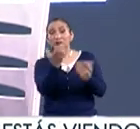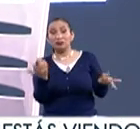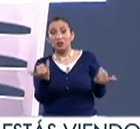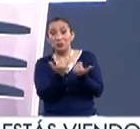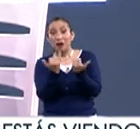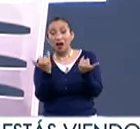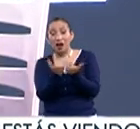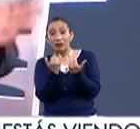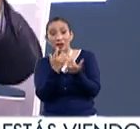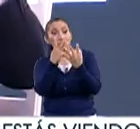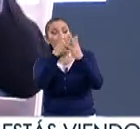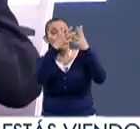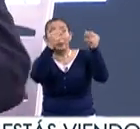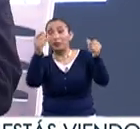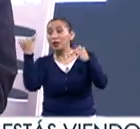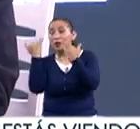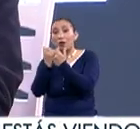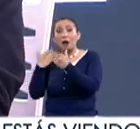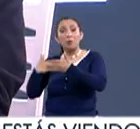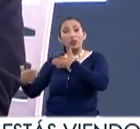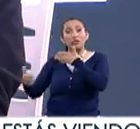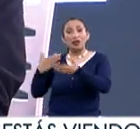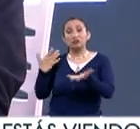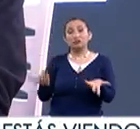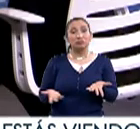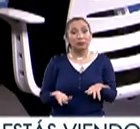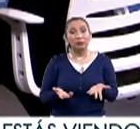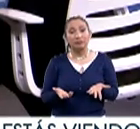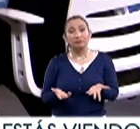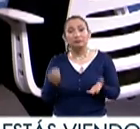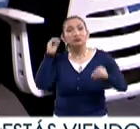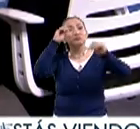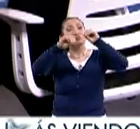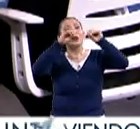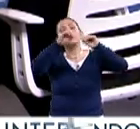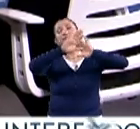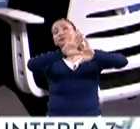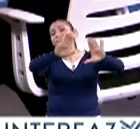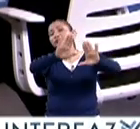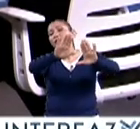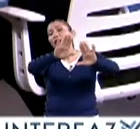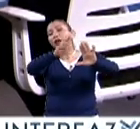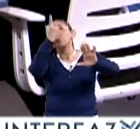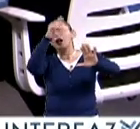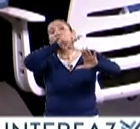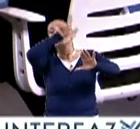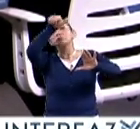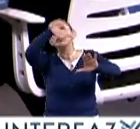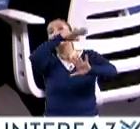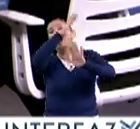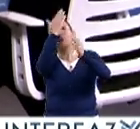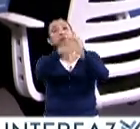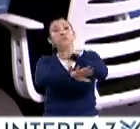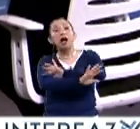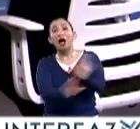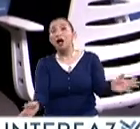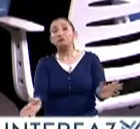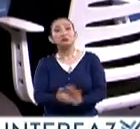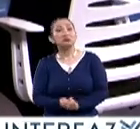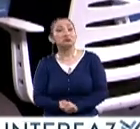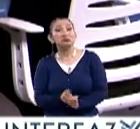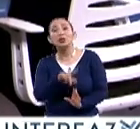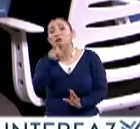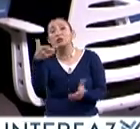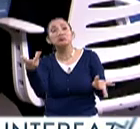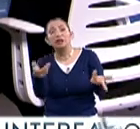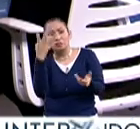son tan efímeros como los más modernos, digamos. Los instalan, son instalaciones que están hechas para ya no más. Sí. Se acabó.